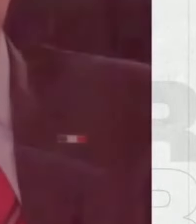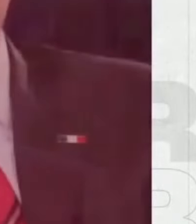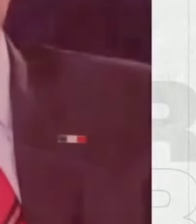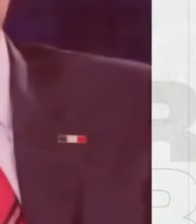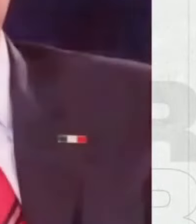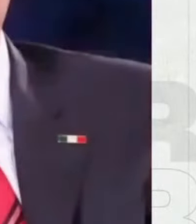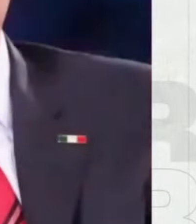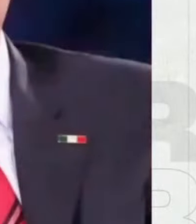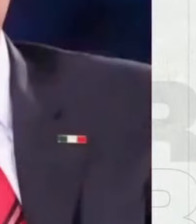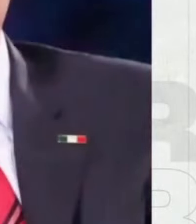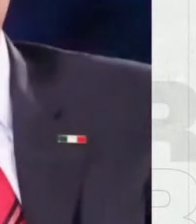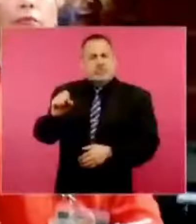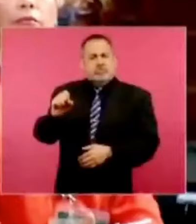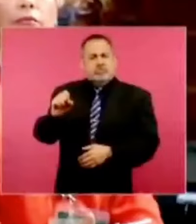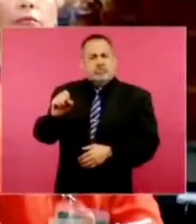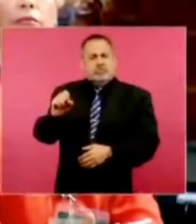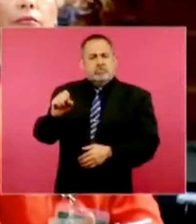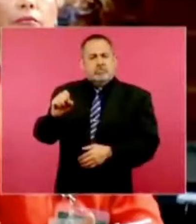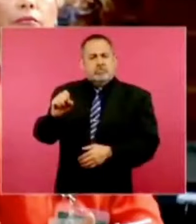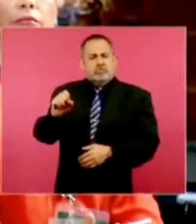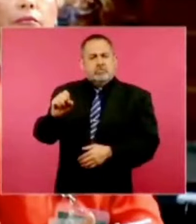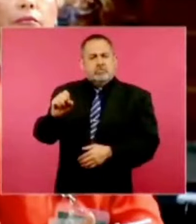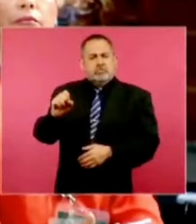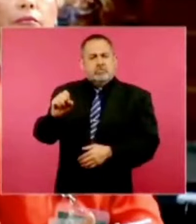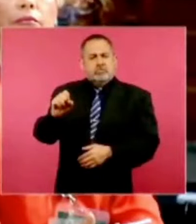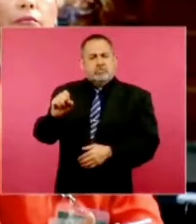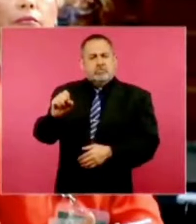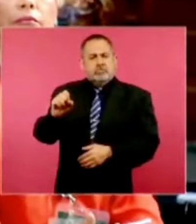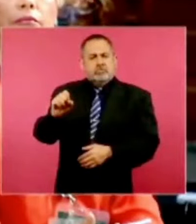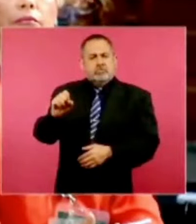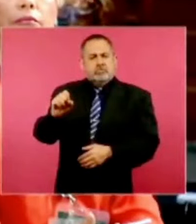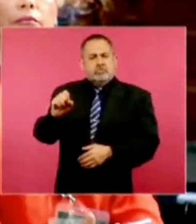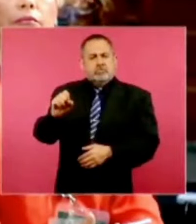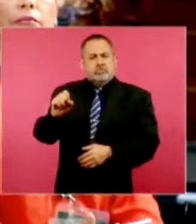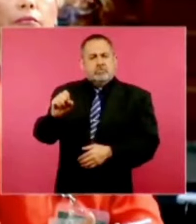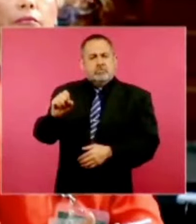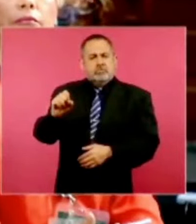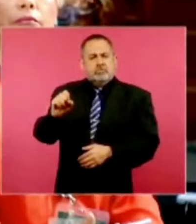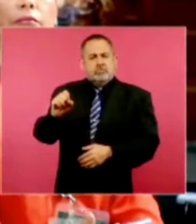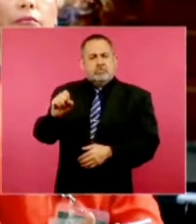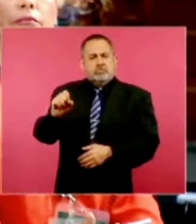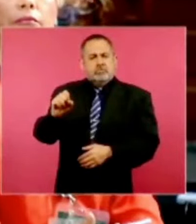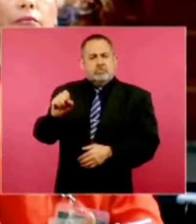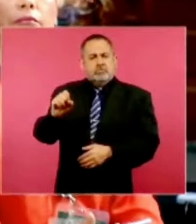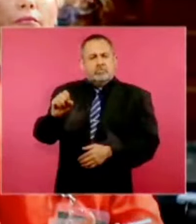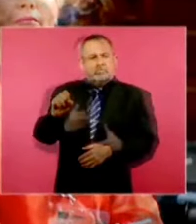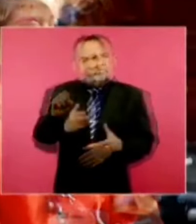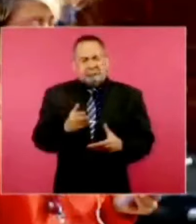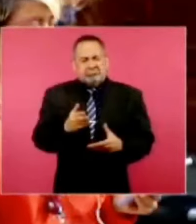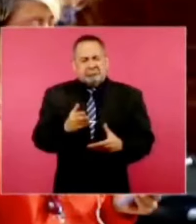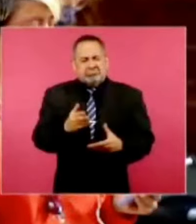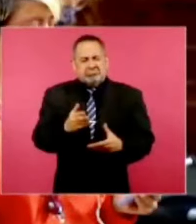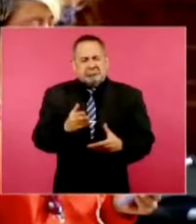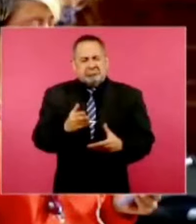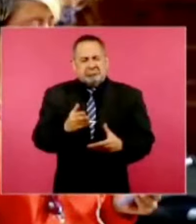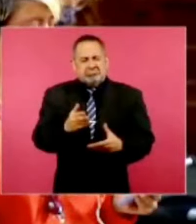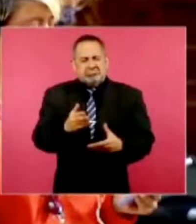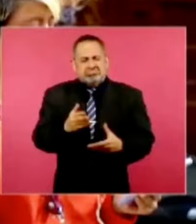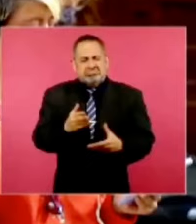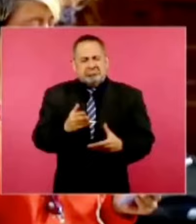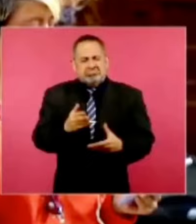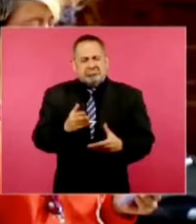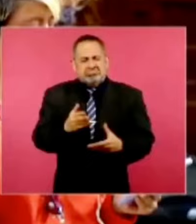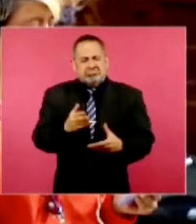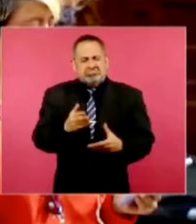bastante, y hoy viene con todo ese arrojo y con todo ese cinismo a pasarse por el arco del triunfo en la investidura presidencial.